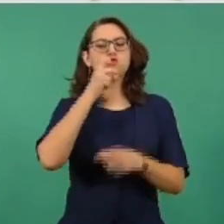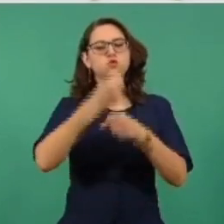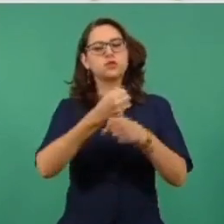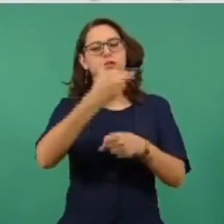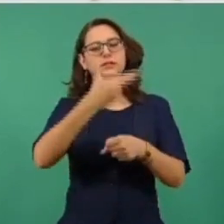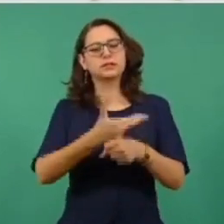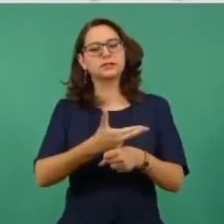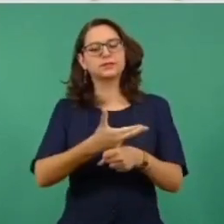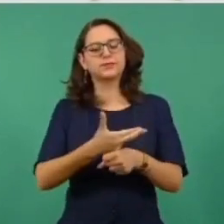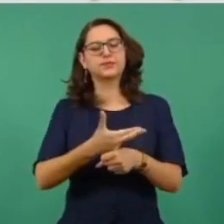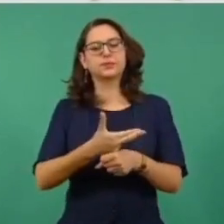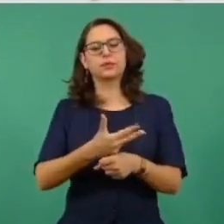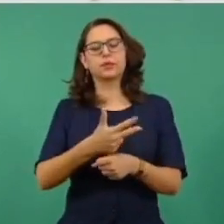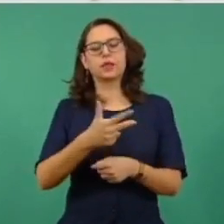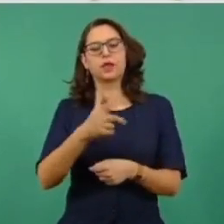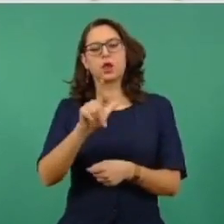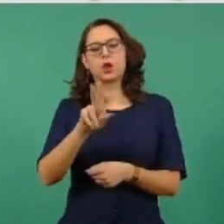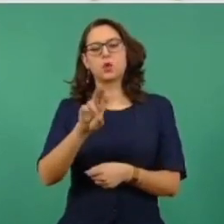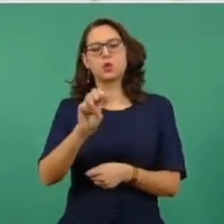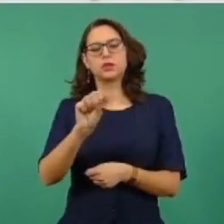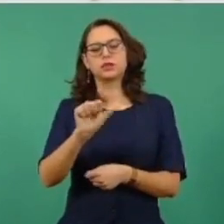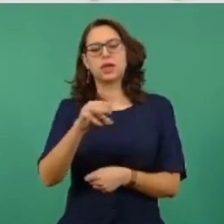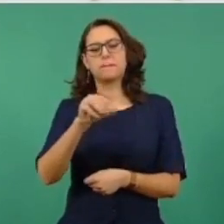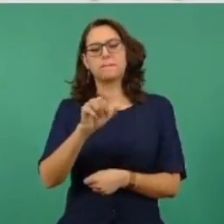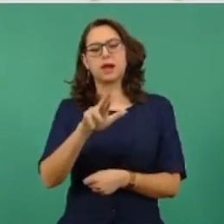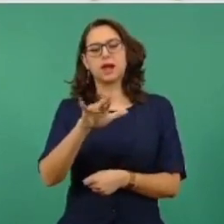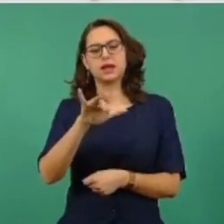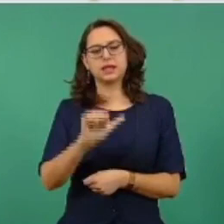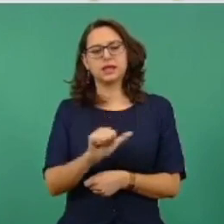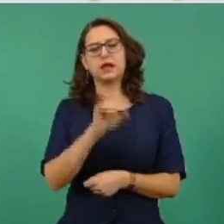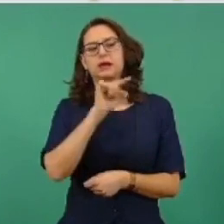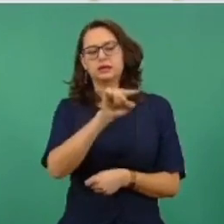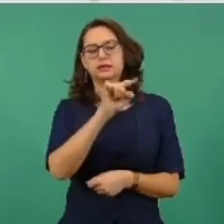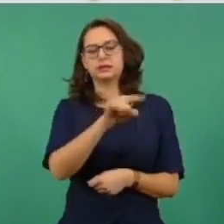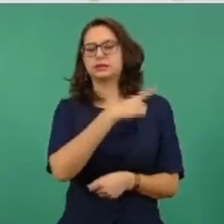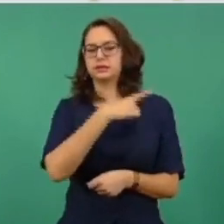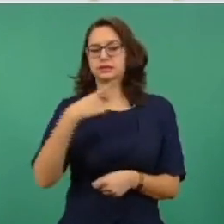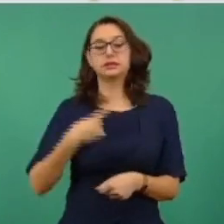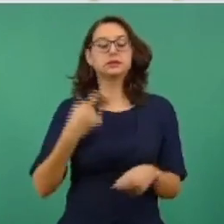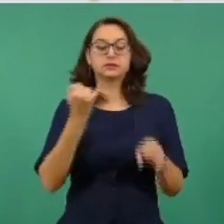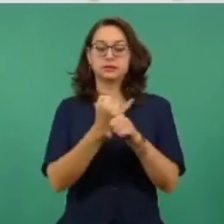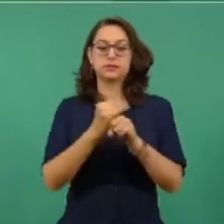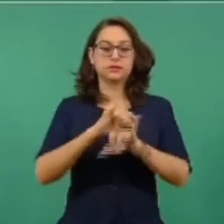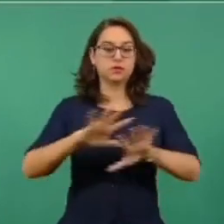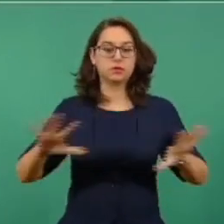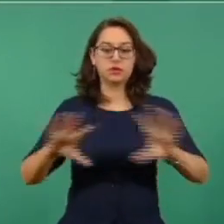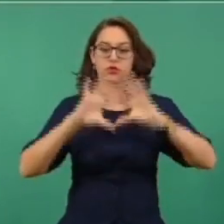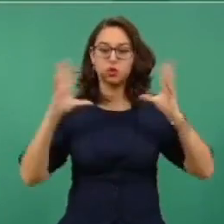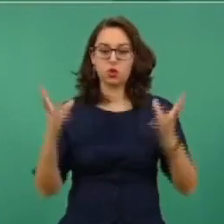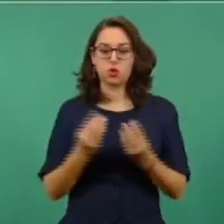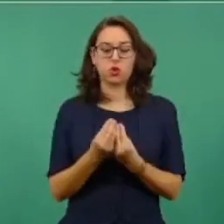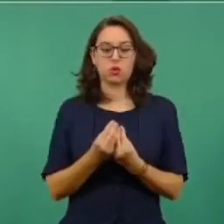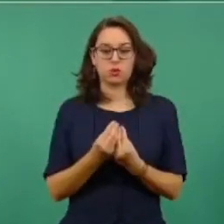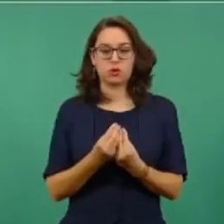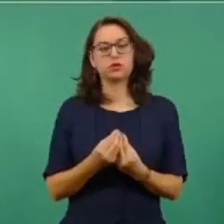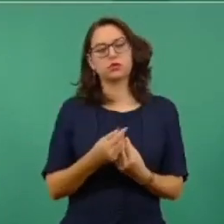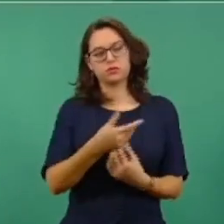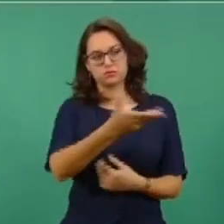Ella, Luisa María Alcalde, debe tener toda la información para